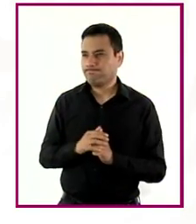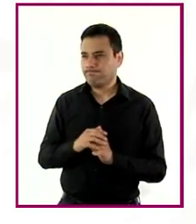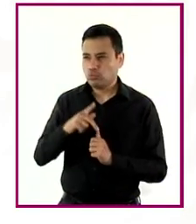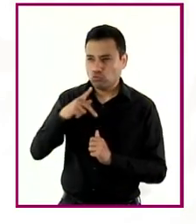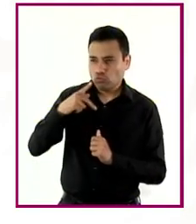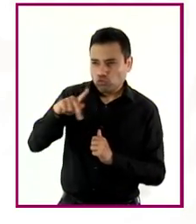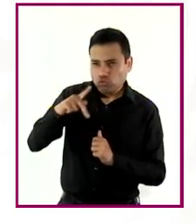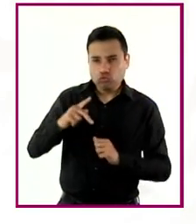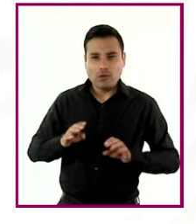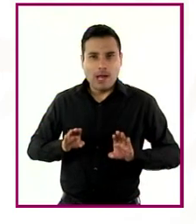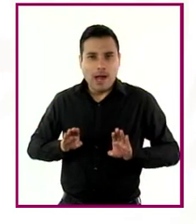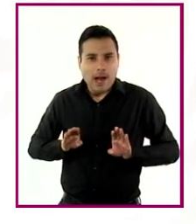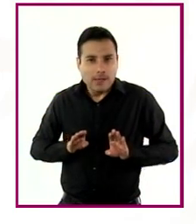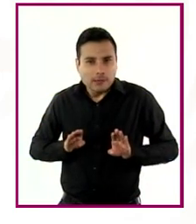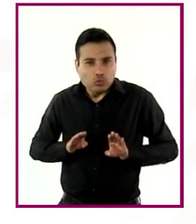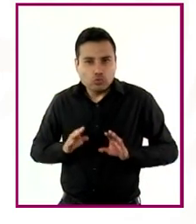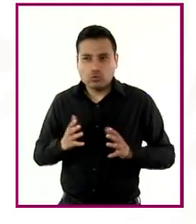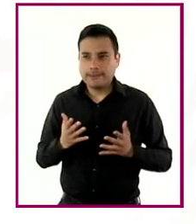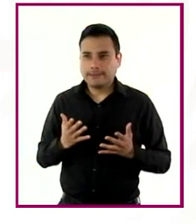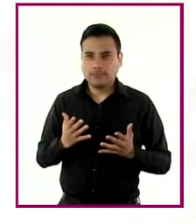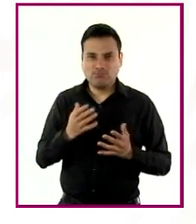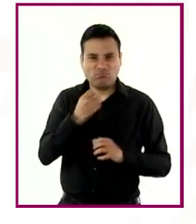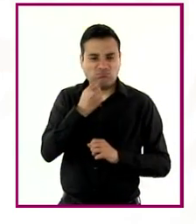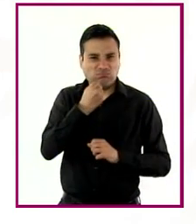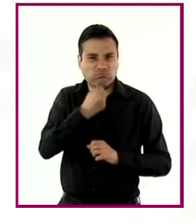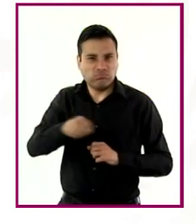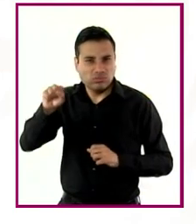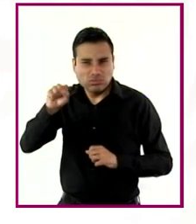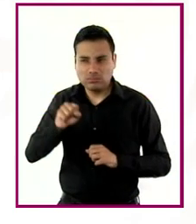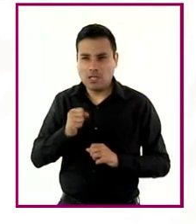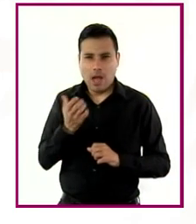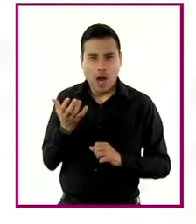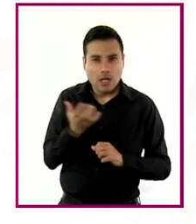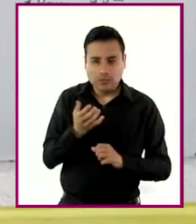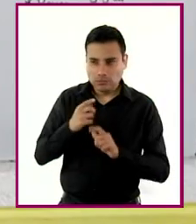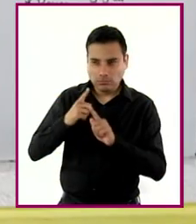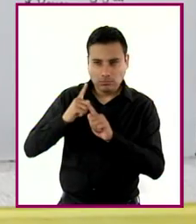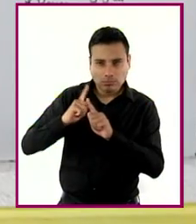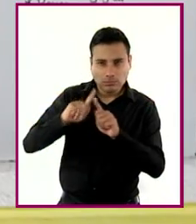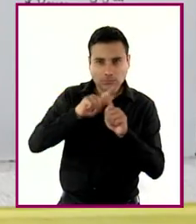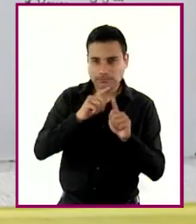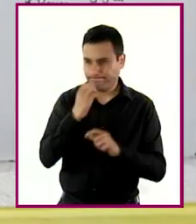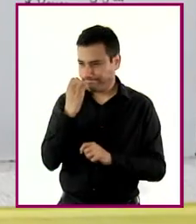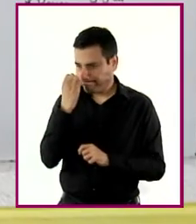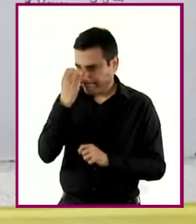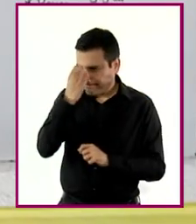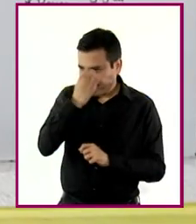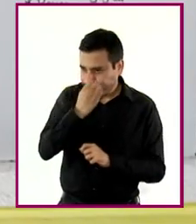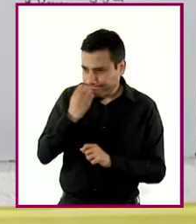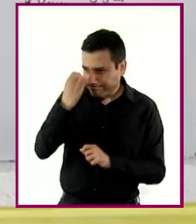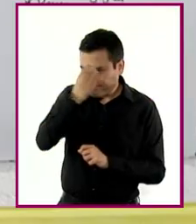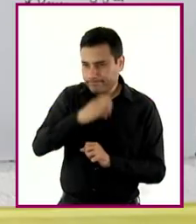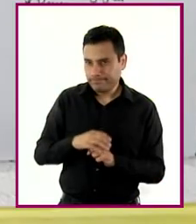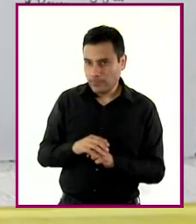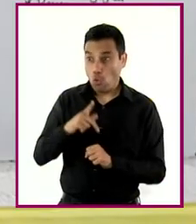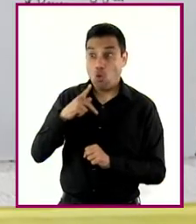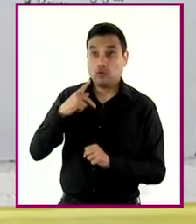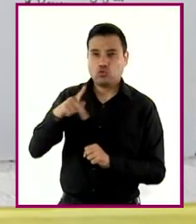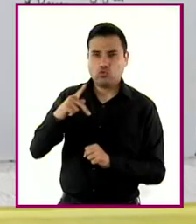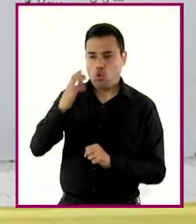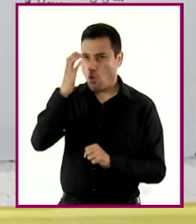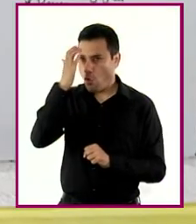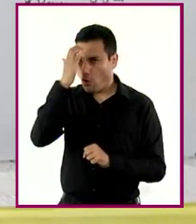de sus actitudes, habilidades y destrezas, en las que ponen en práctica sus